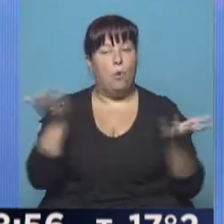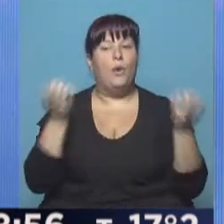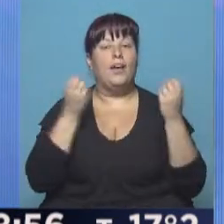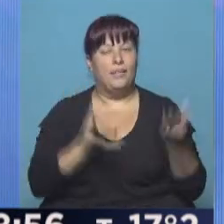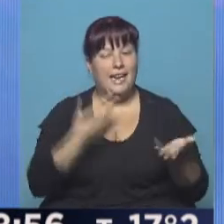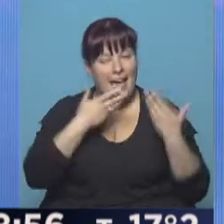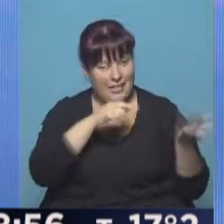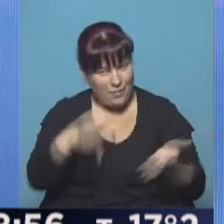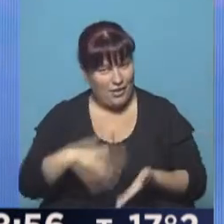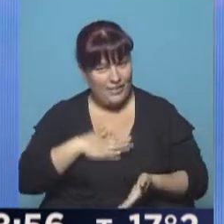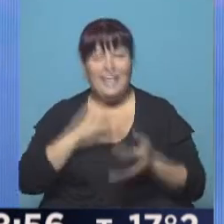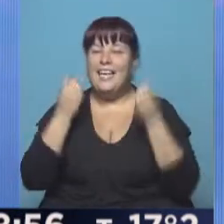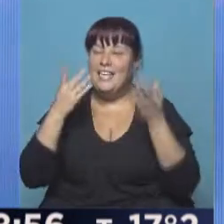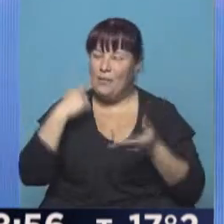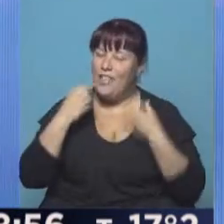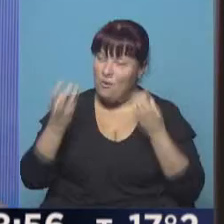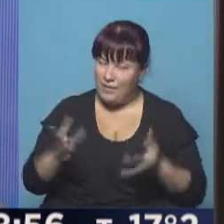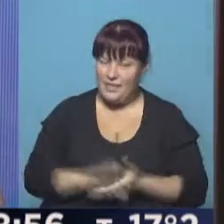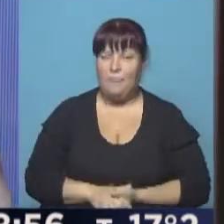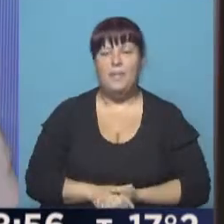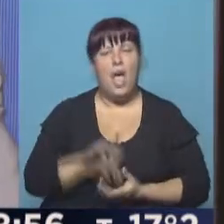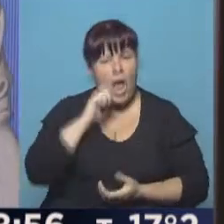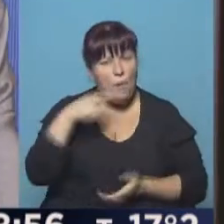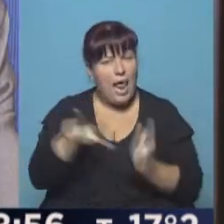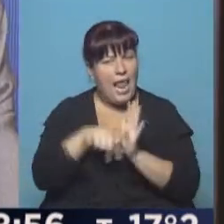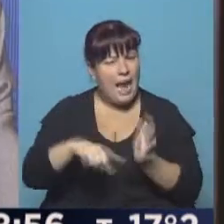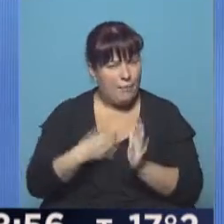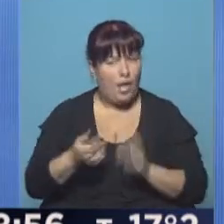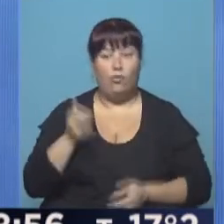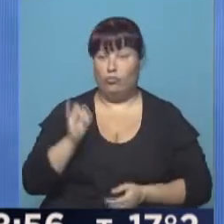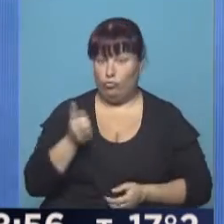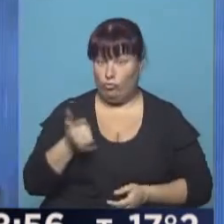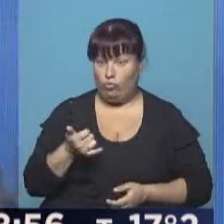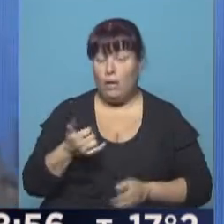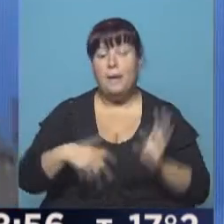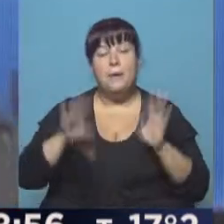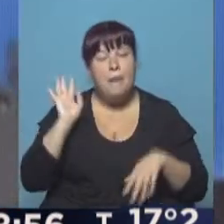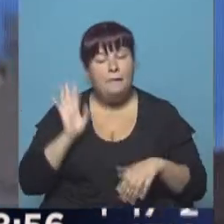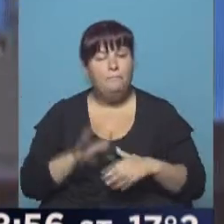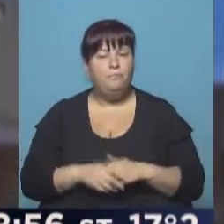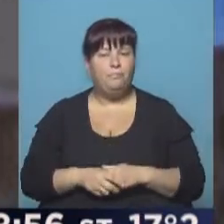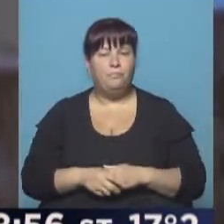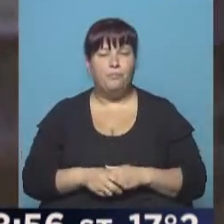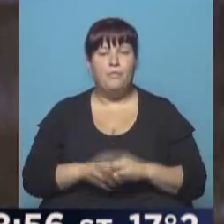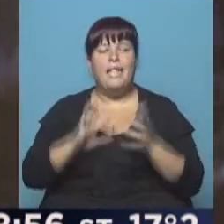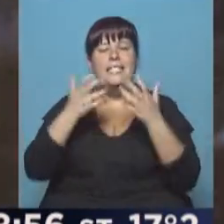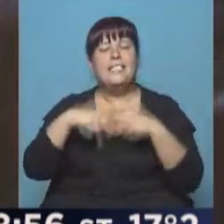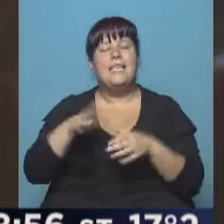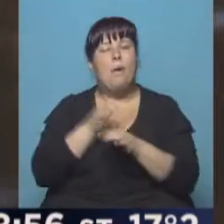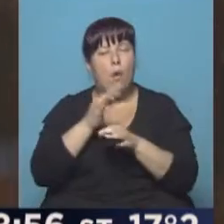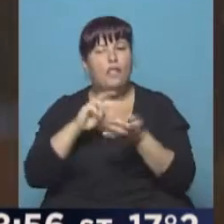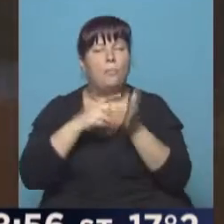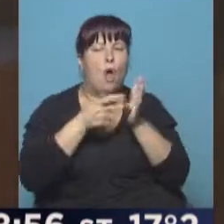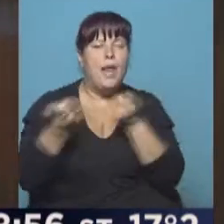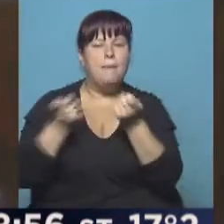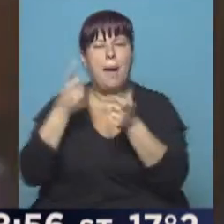gracias por venir un placer también día como tal es bueno esta medida en la ciudad de buenos aires si en general el sistema educativo tiene problemas